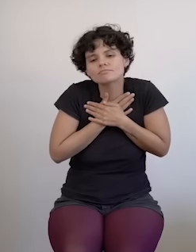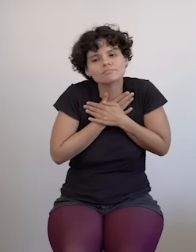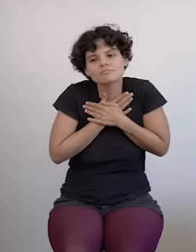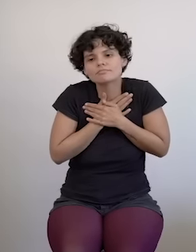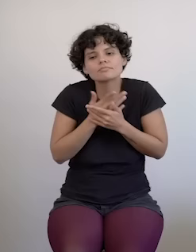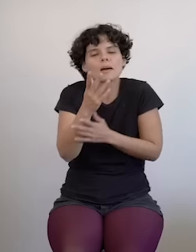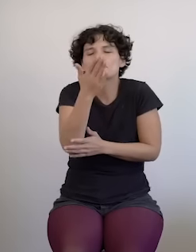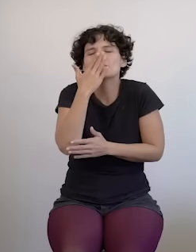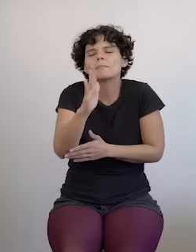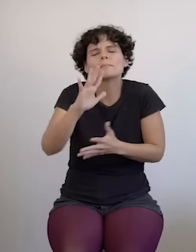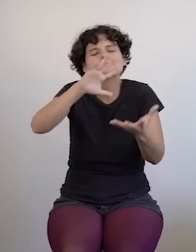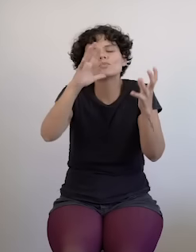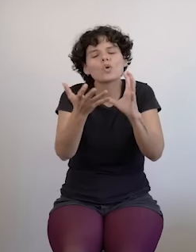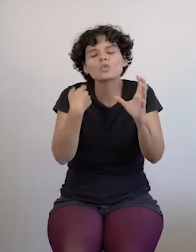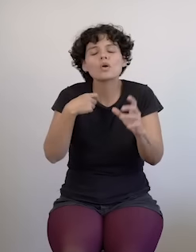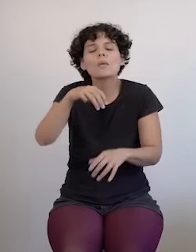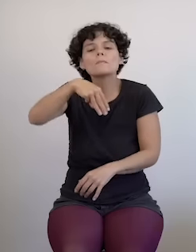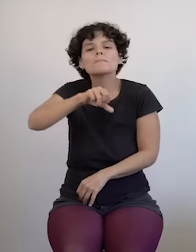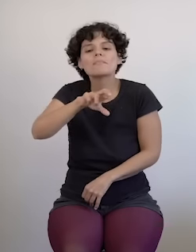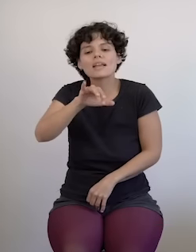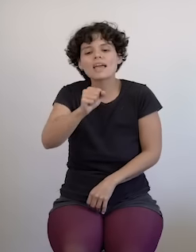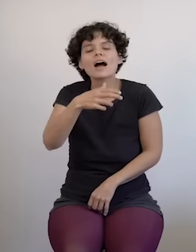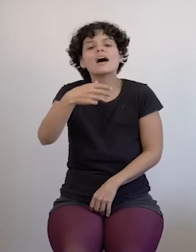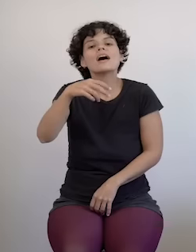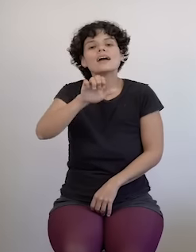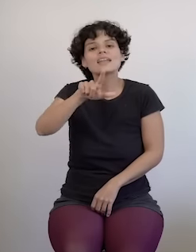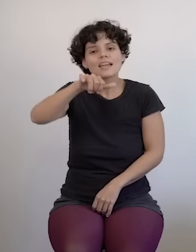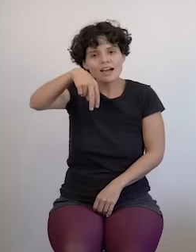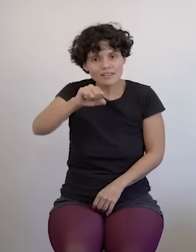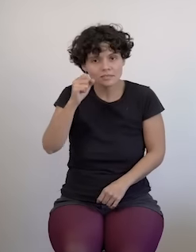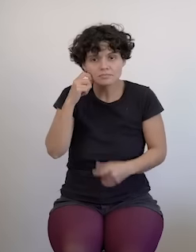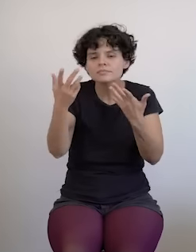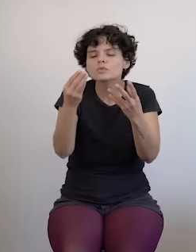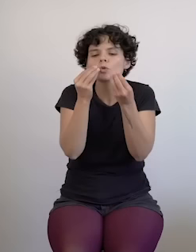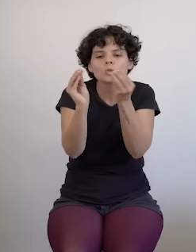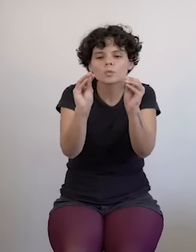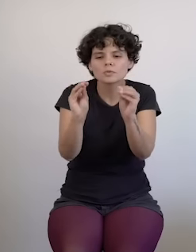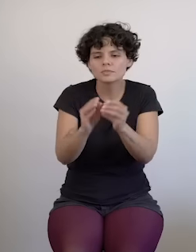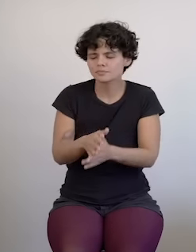mamá Roberto. También y mi mamá. ¿Cómo se llama la mamá? La mujer es más hermosa, María Eliana. María Eliana, un